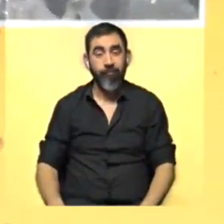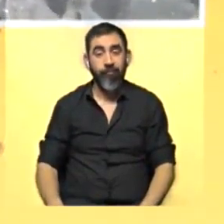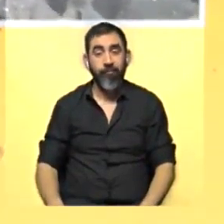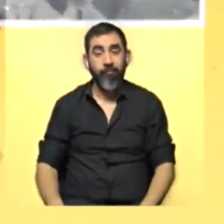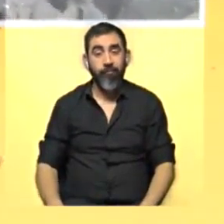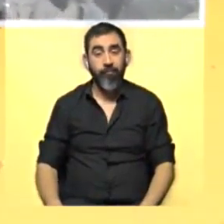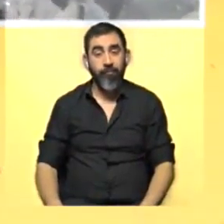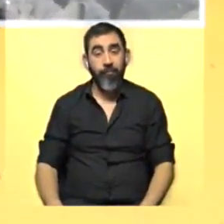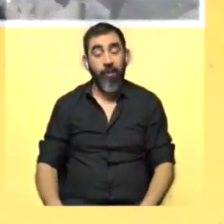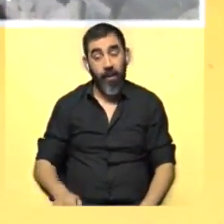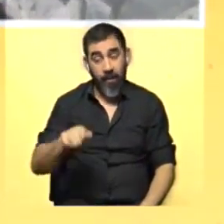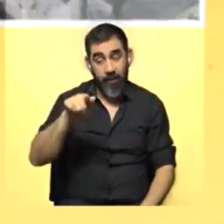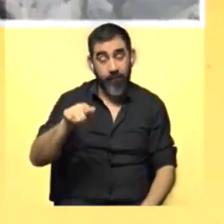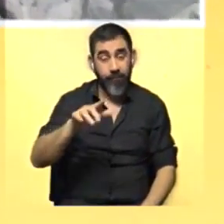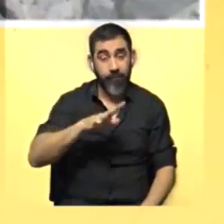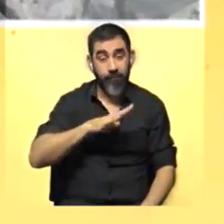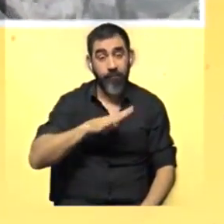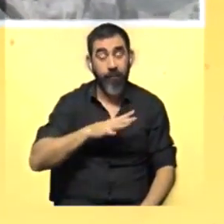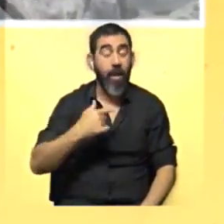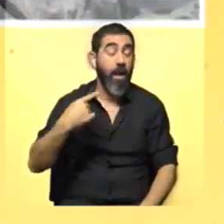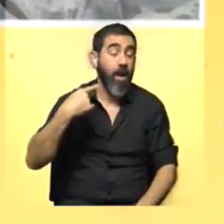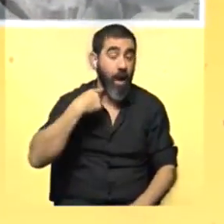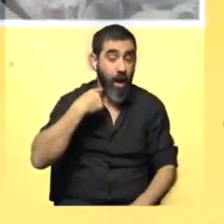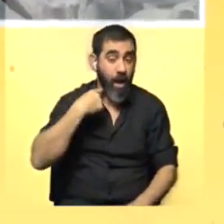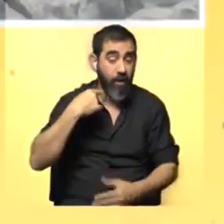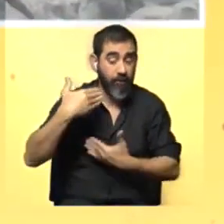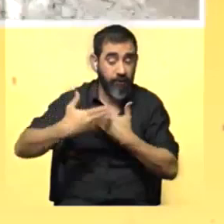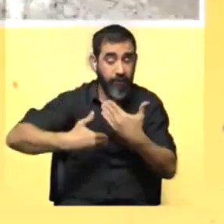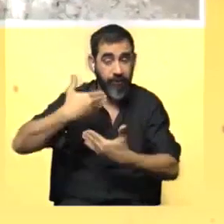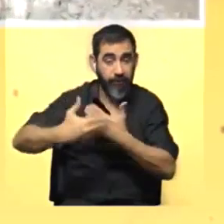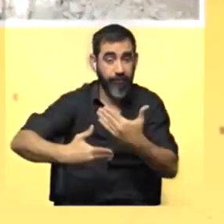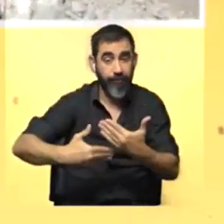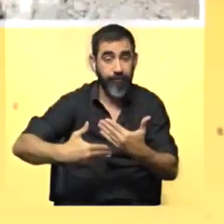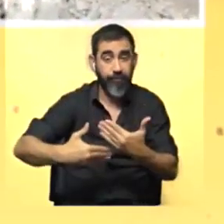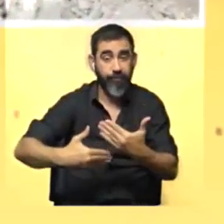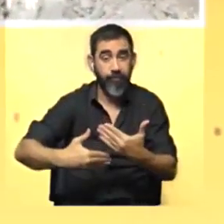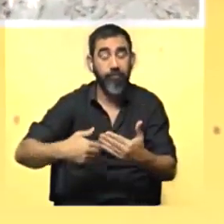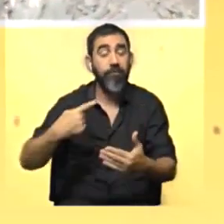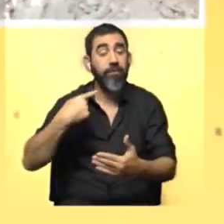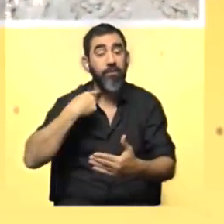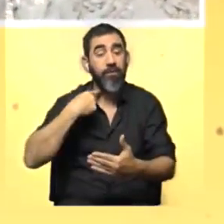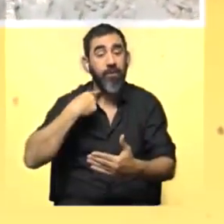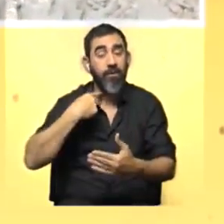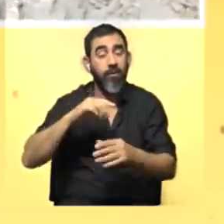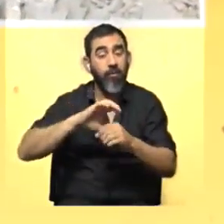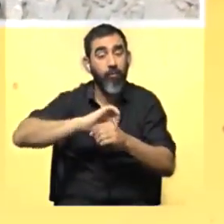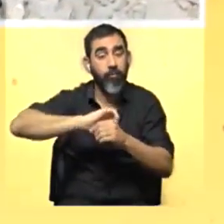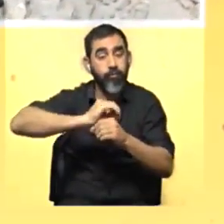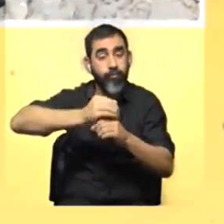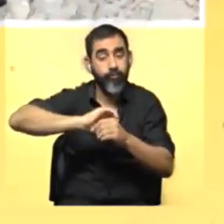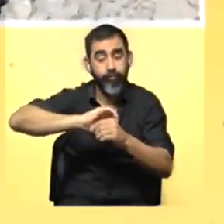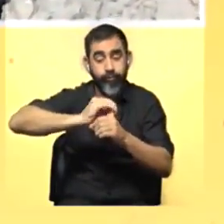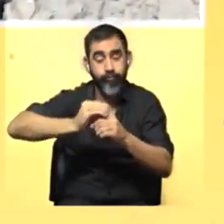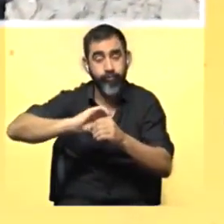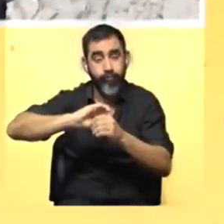Y que bueno, en esa lava van gases, se incluyen gases. Esos gases van formando burbujas, burbujas